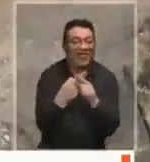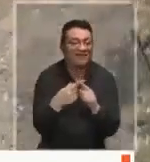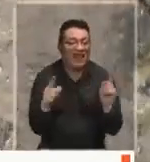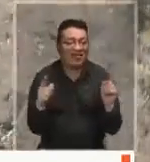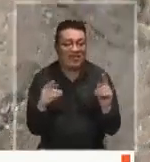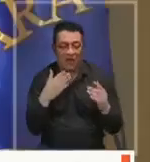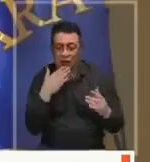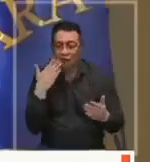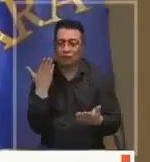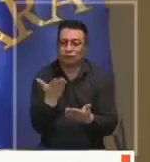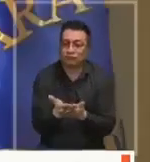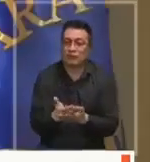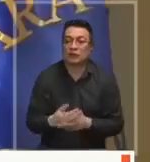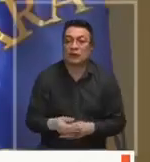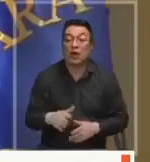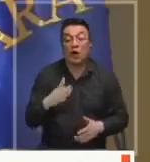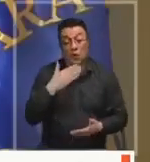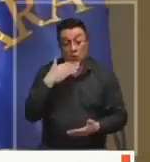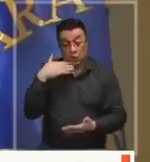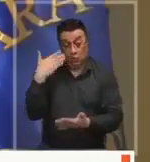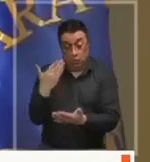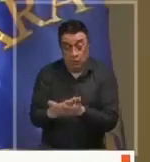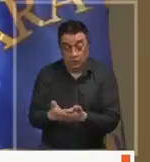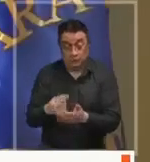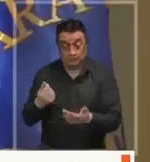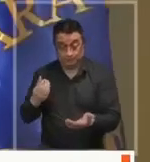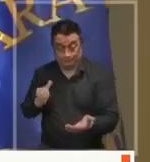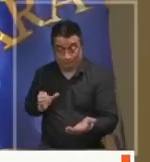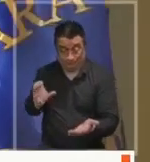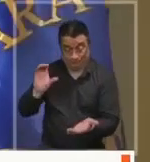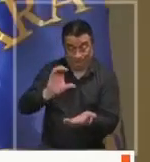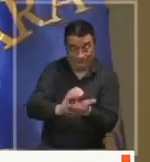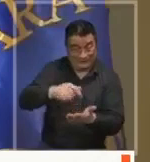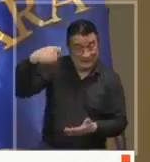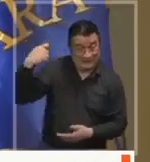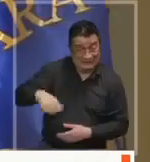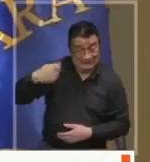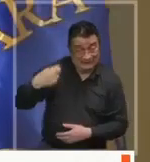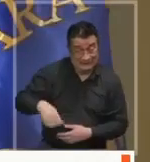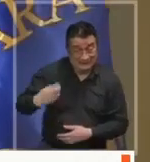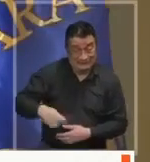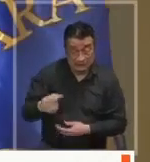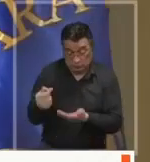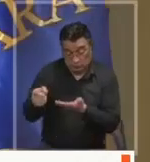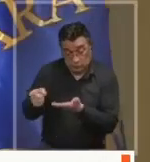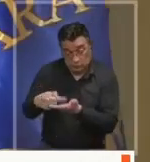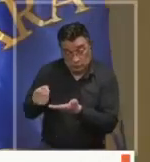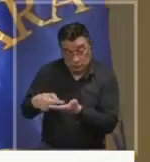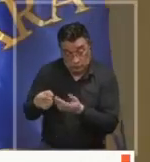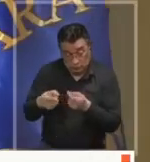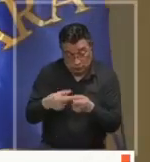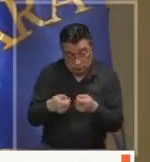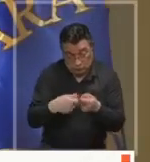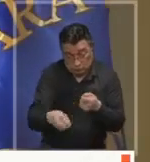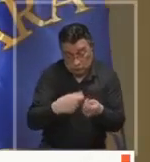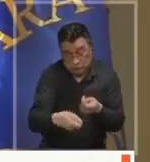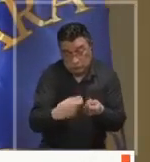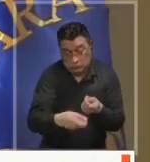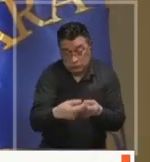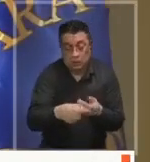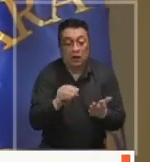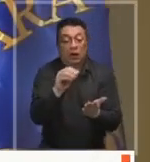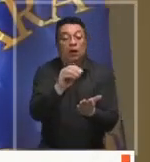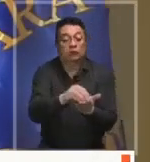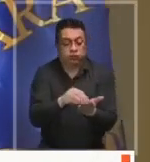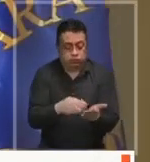distinta. Cuando haya transacciones de alto valor que se paguen en efectivo, el comerciante registre los datos